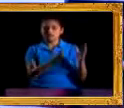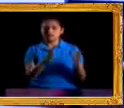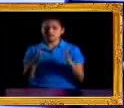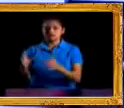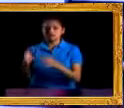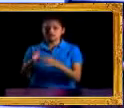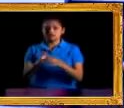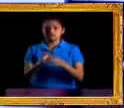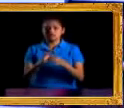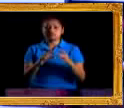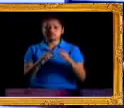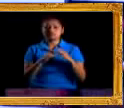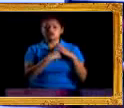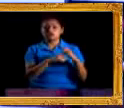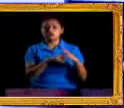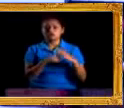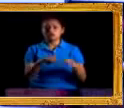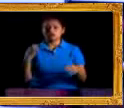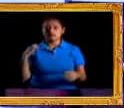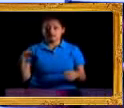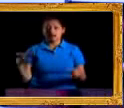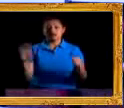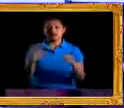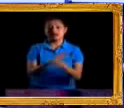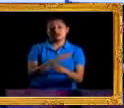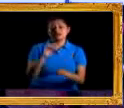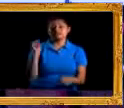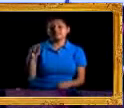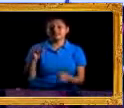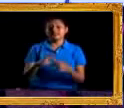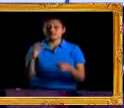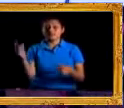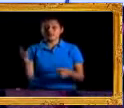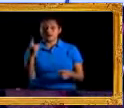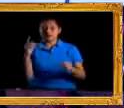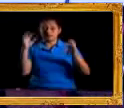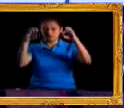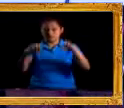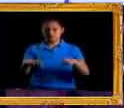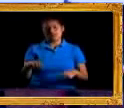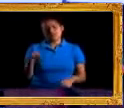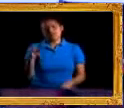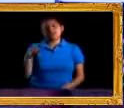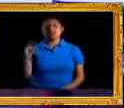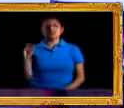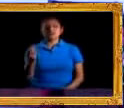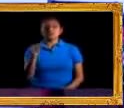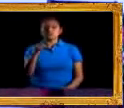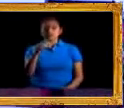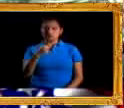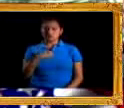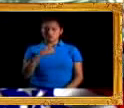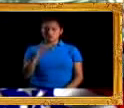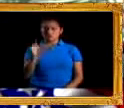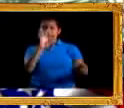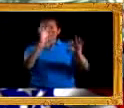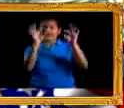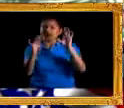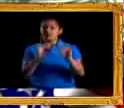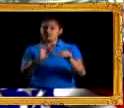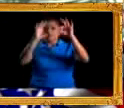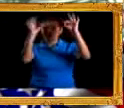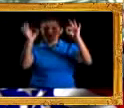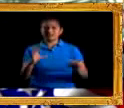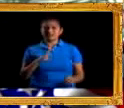recursos para satisfacer las necesidades de todo individuo. Así que usted y yo de alguna manera